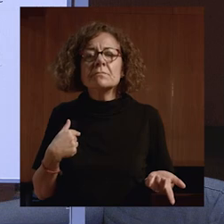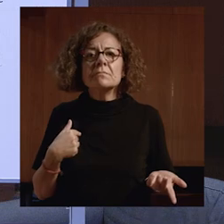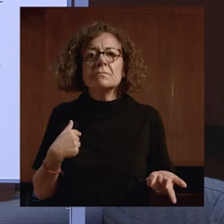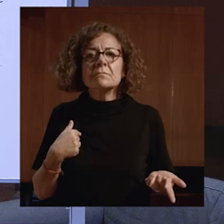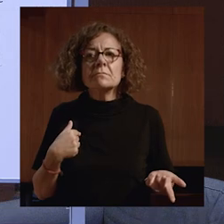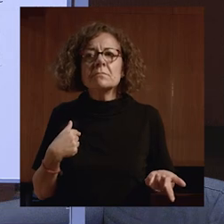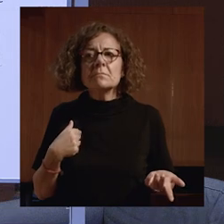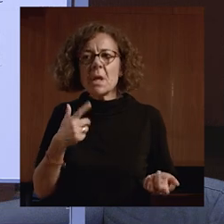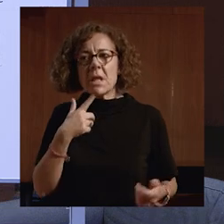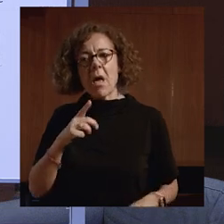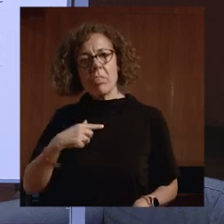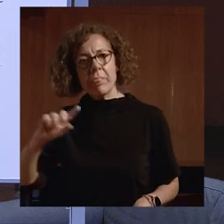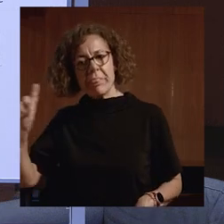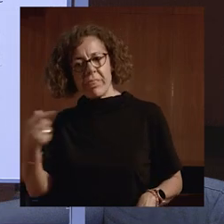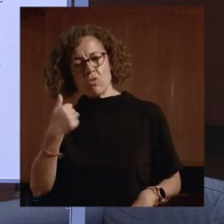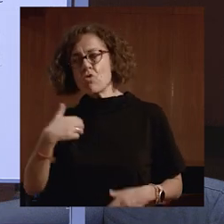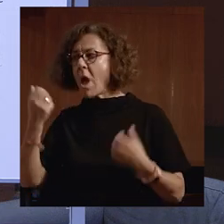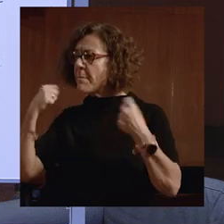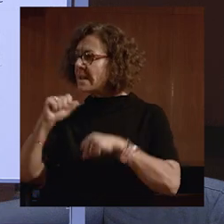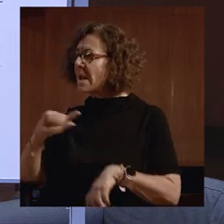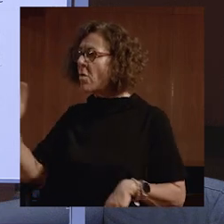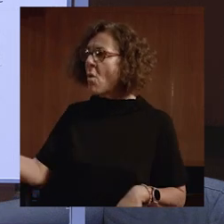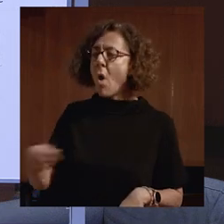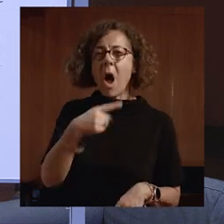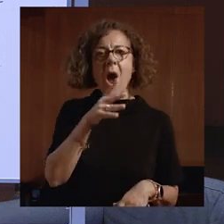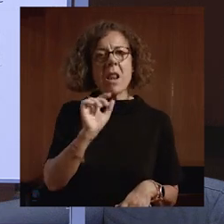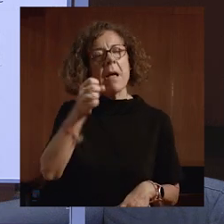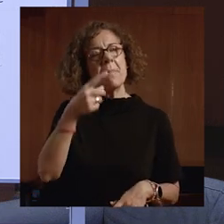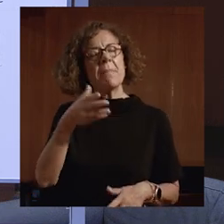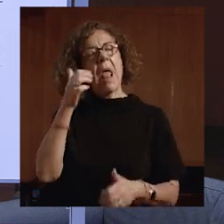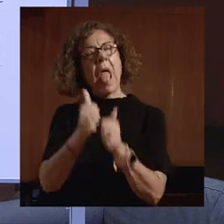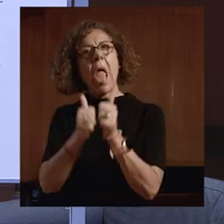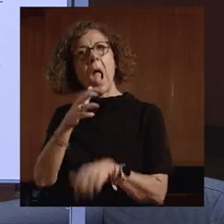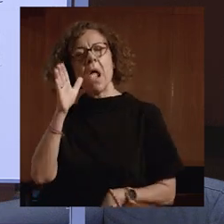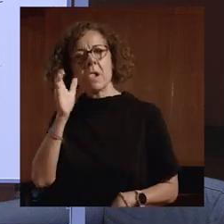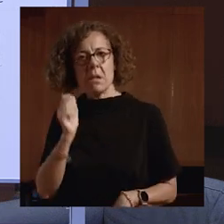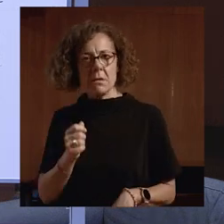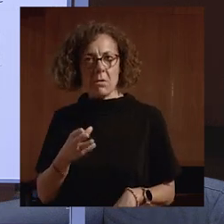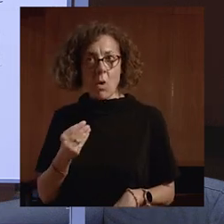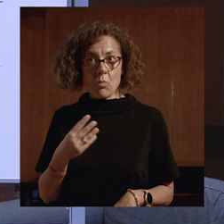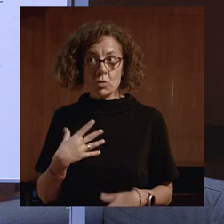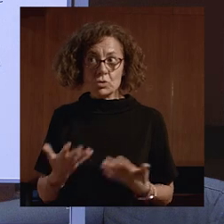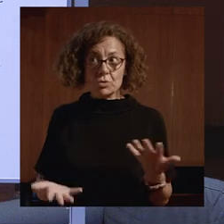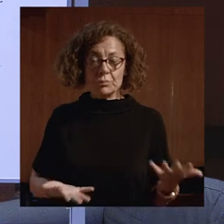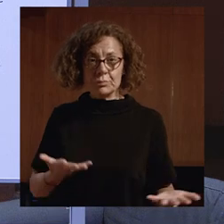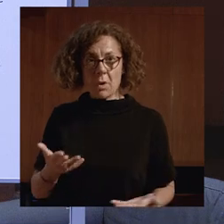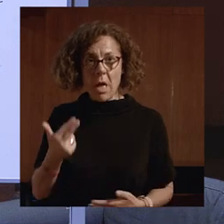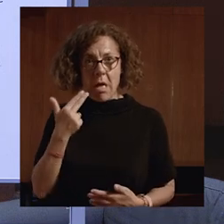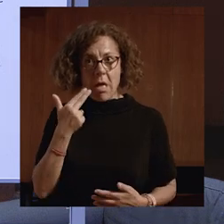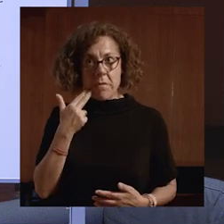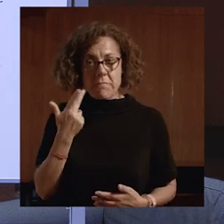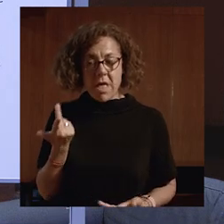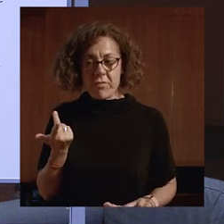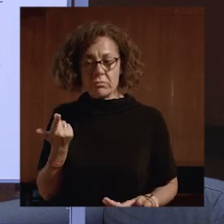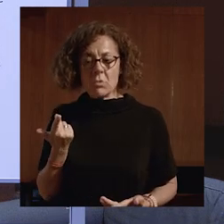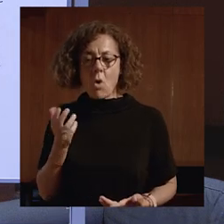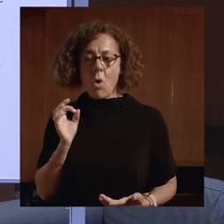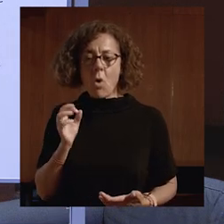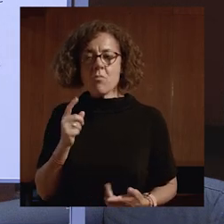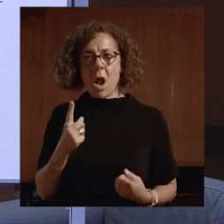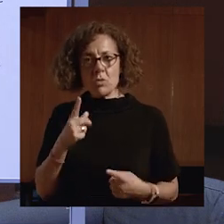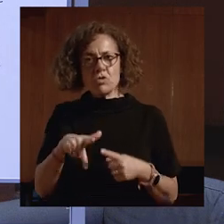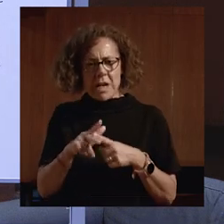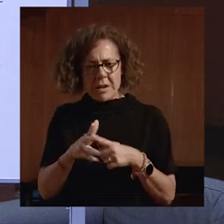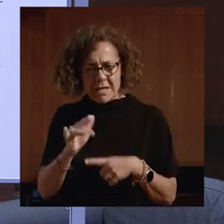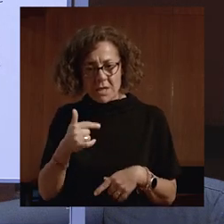crió el escenario. Venga, ya has practicado tal, venga, a tocar tu primera audición. Muchos, pues, tienen herramientas y lo llevan bien.